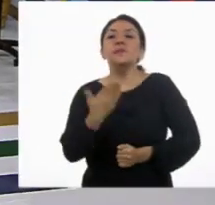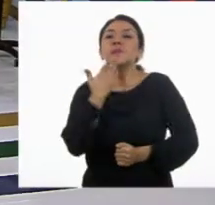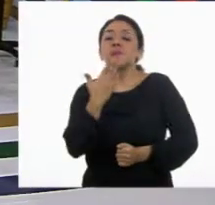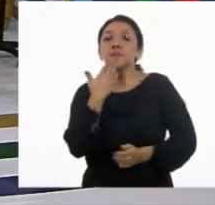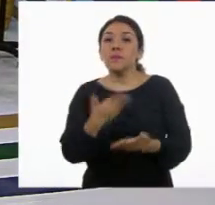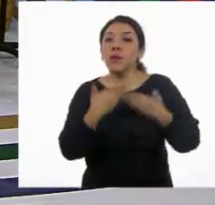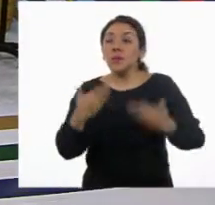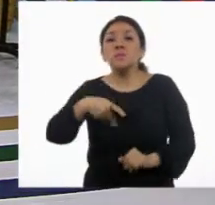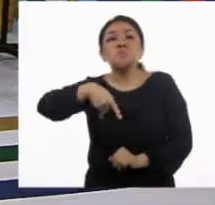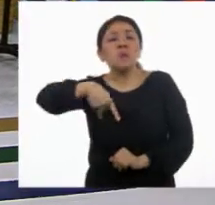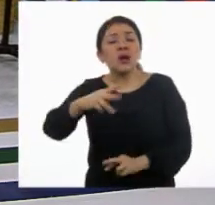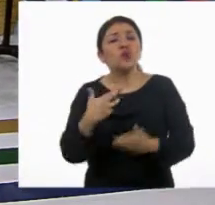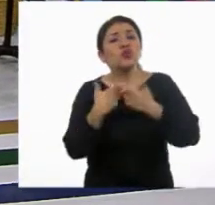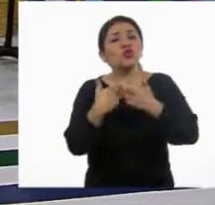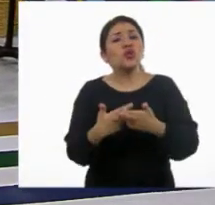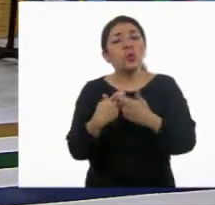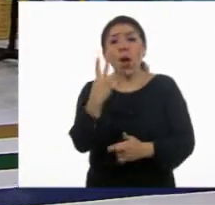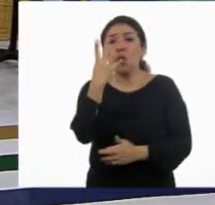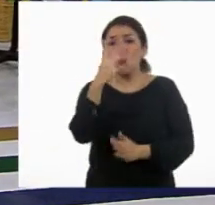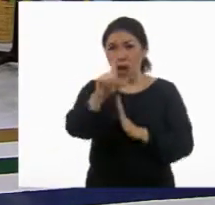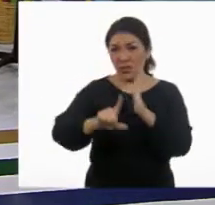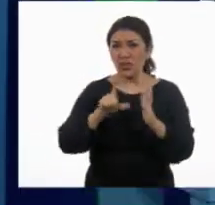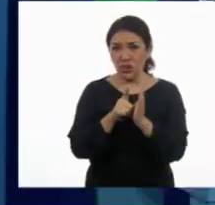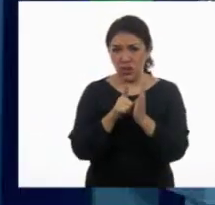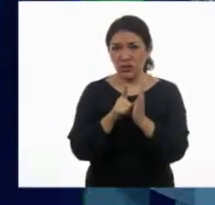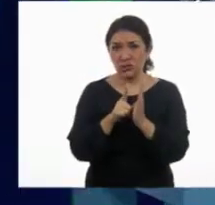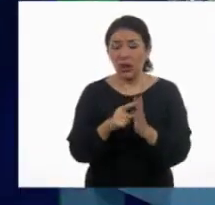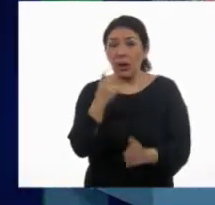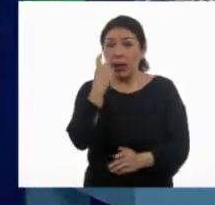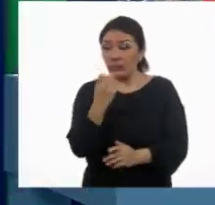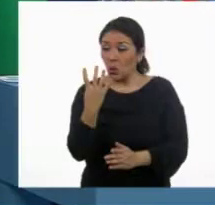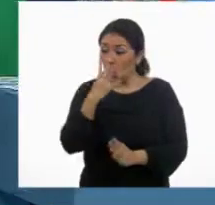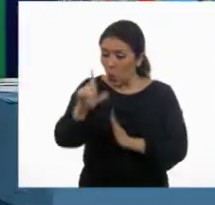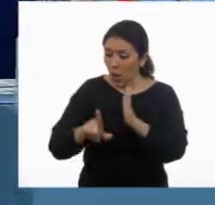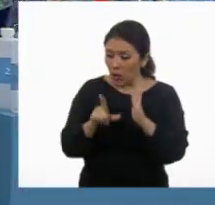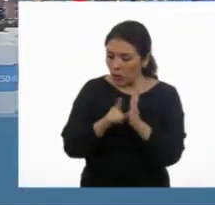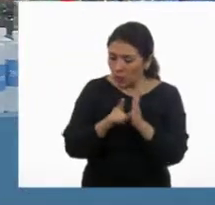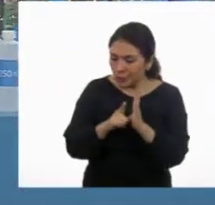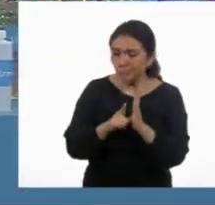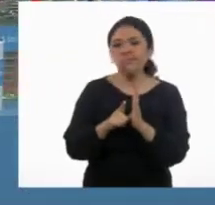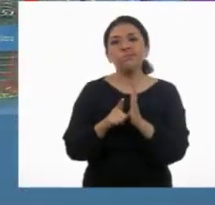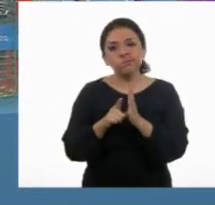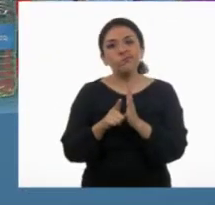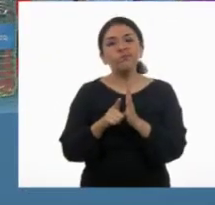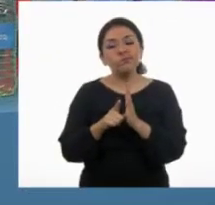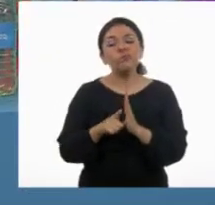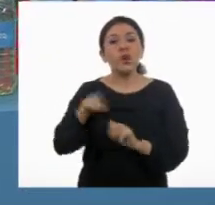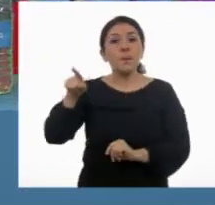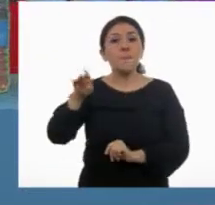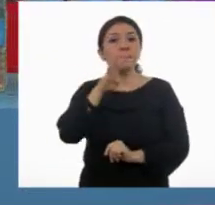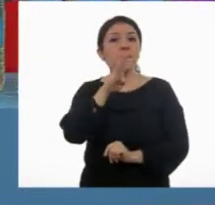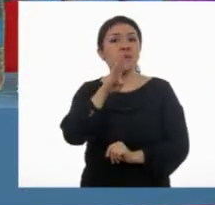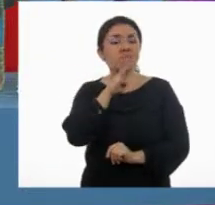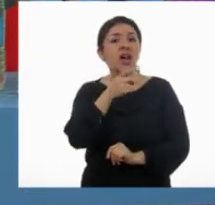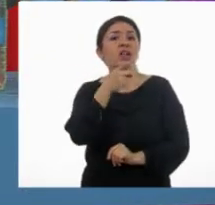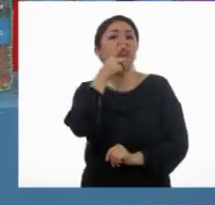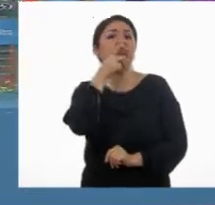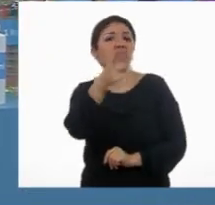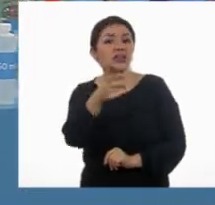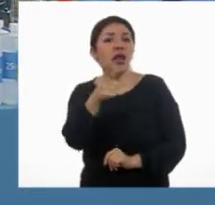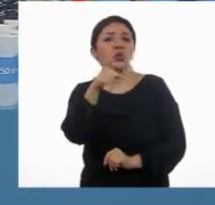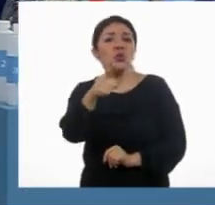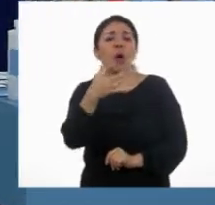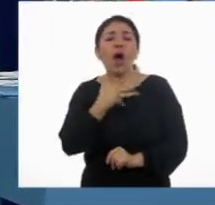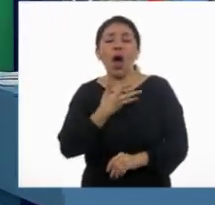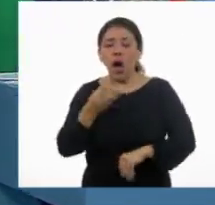Muy bien. Pero nos sobran 4 litros. Y en estos 4 litros, su mamá de Ton nos mandó